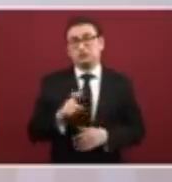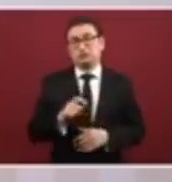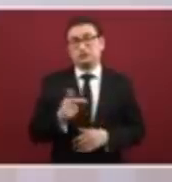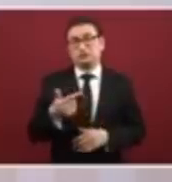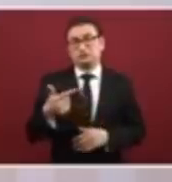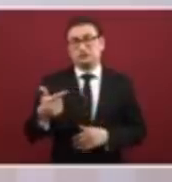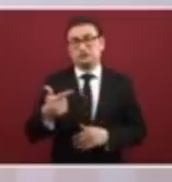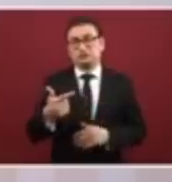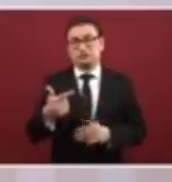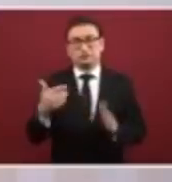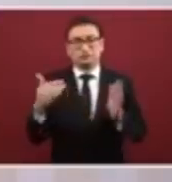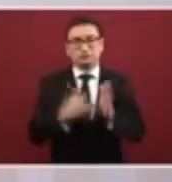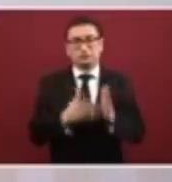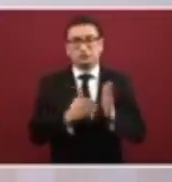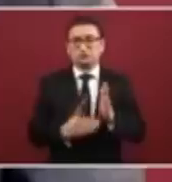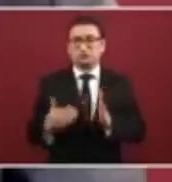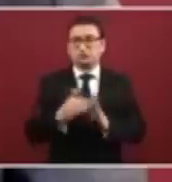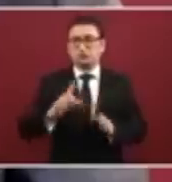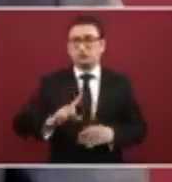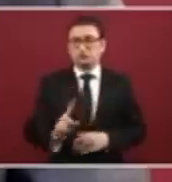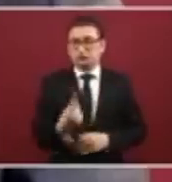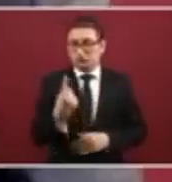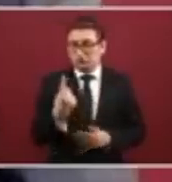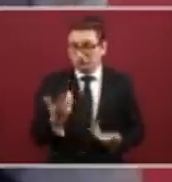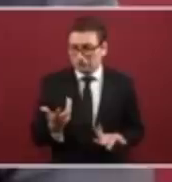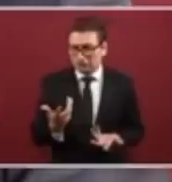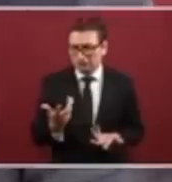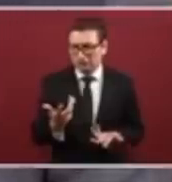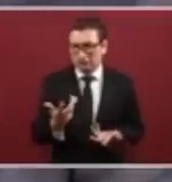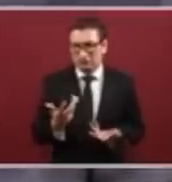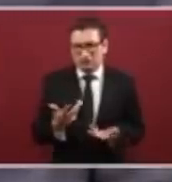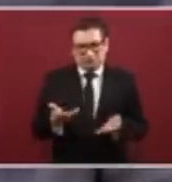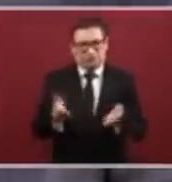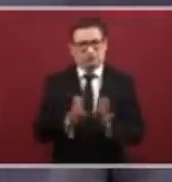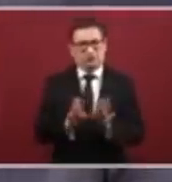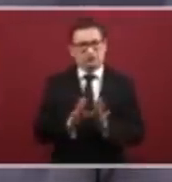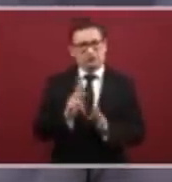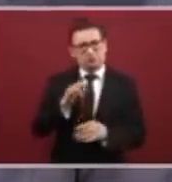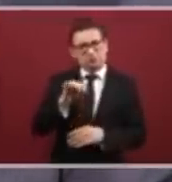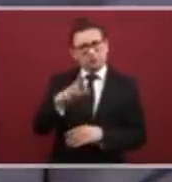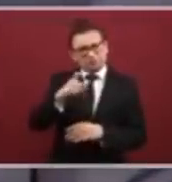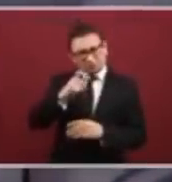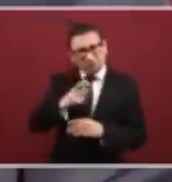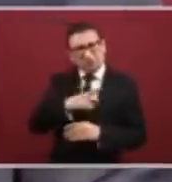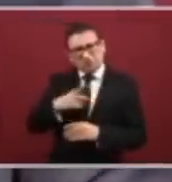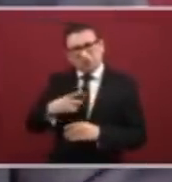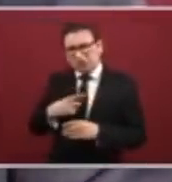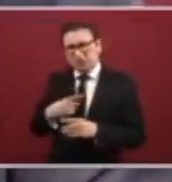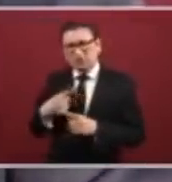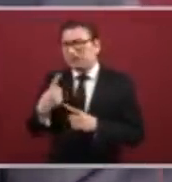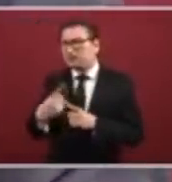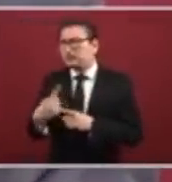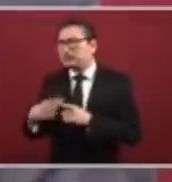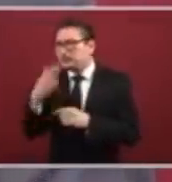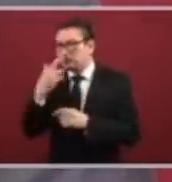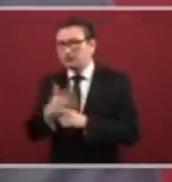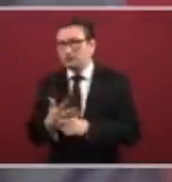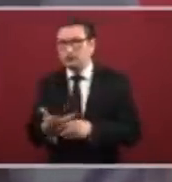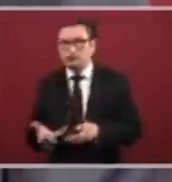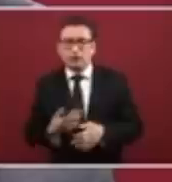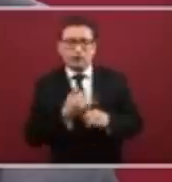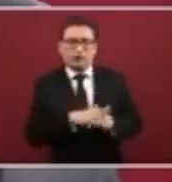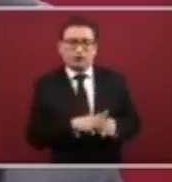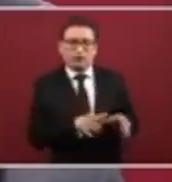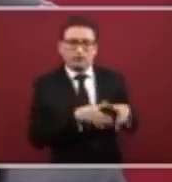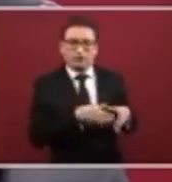107 mil millones de dólares. Pero ¿cómo se endeudó? ¿En qué gobierno se endeudó? Ahí está la información.